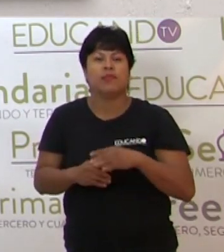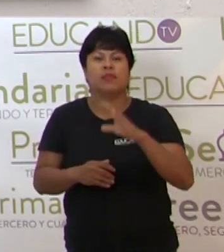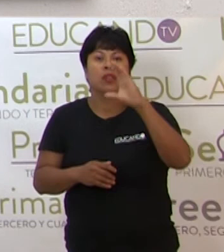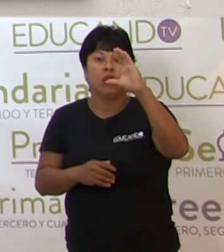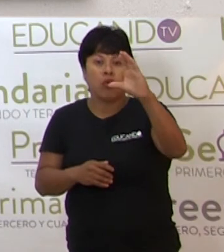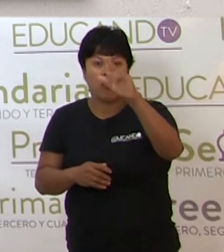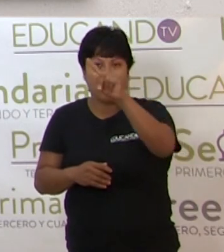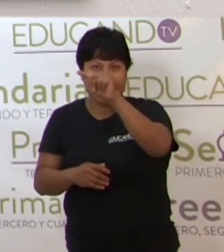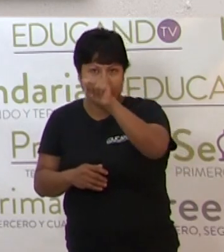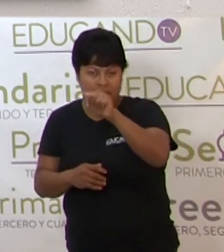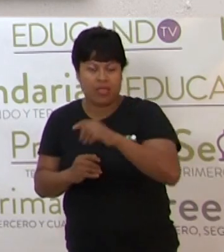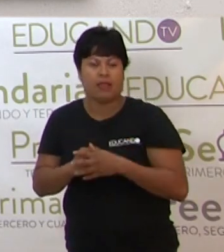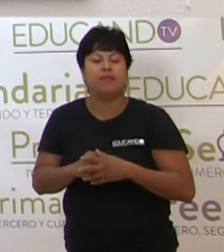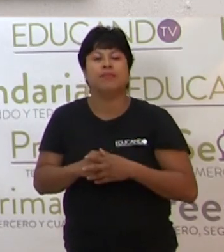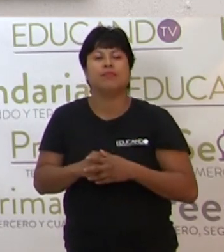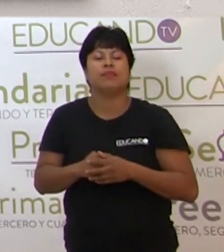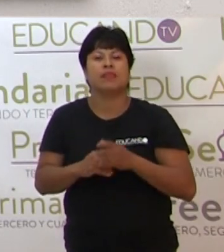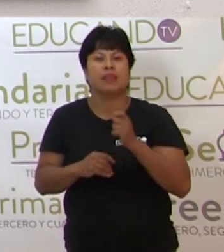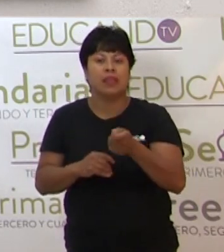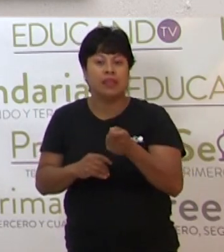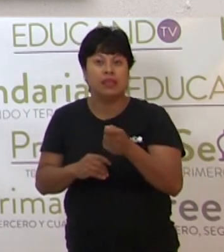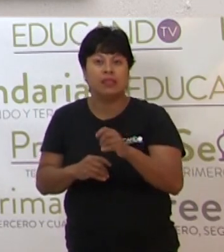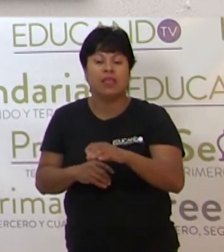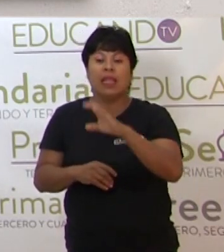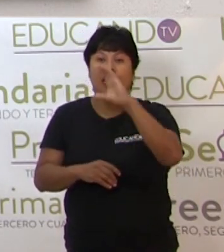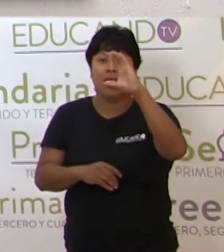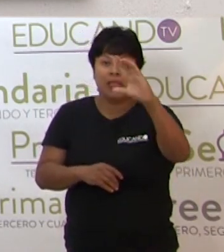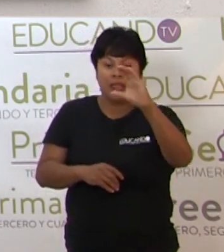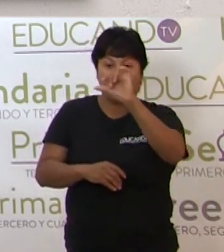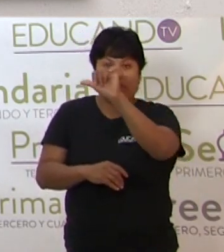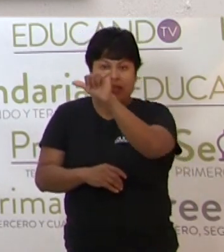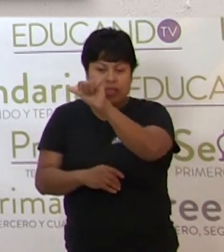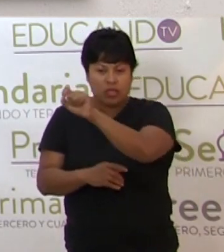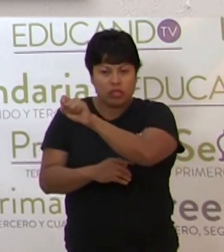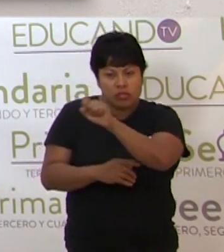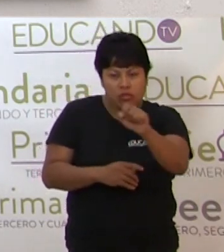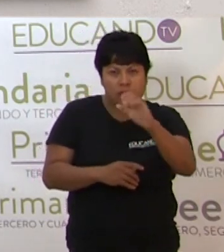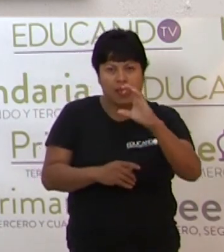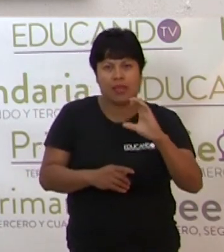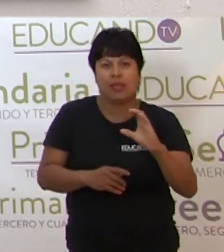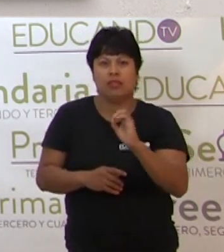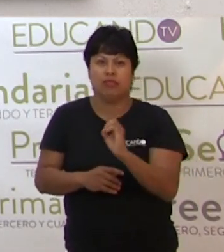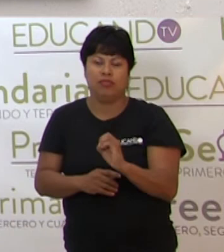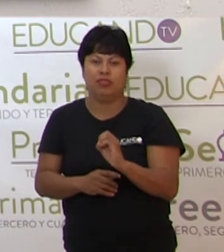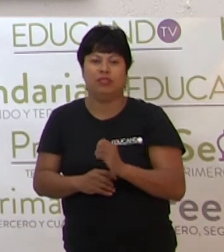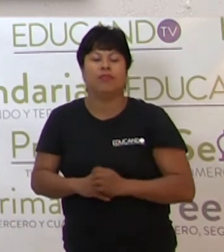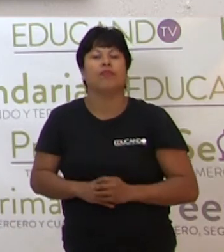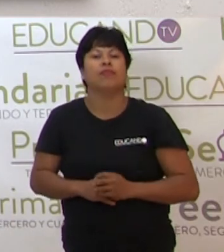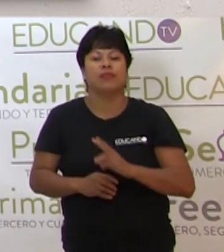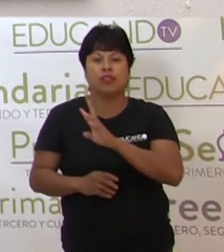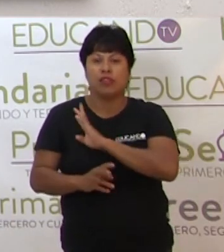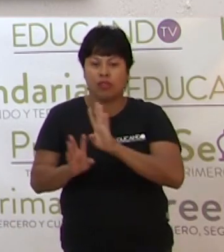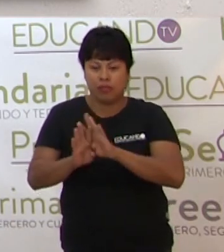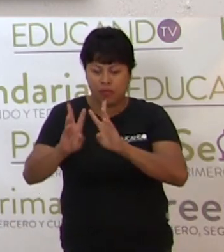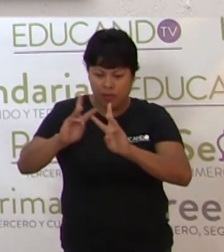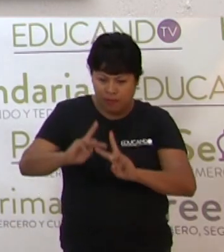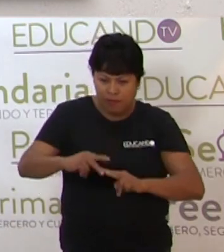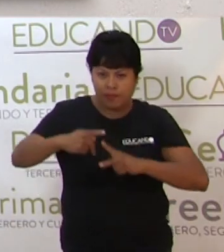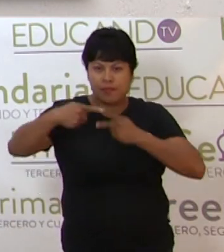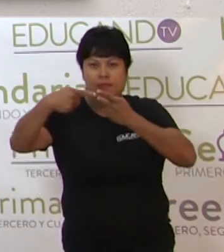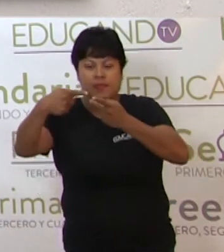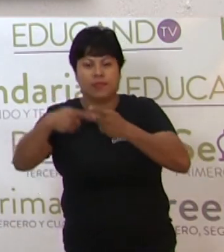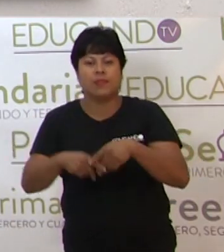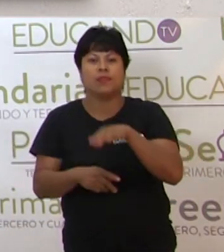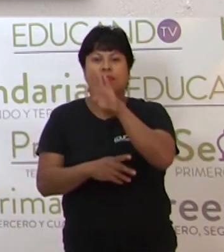cotangente. Cotangente es cateto adyacente sobre cateto opuesto. Invertimos.